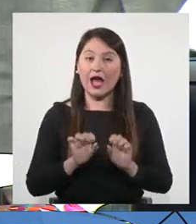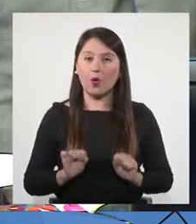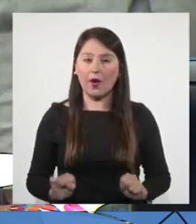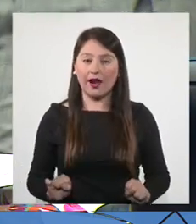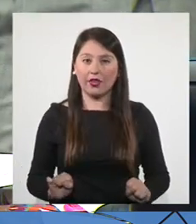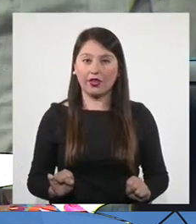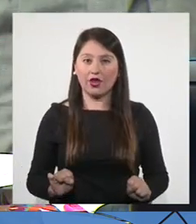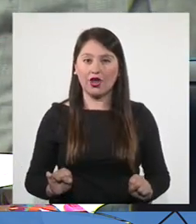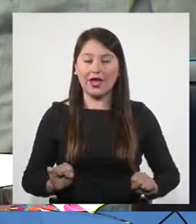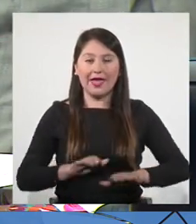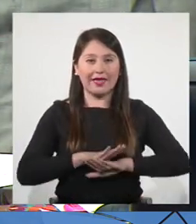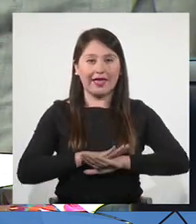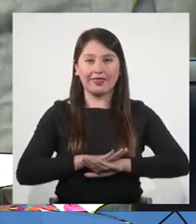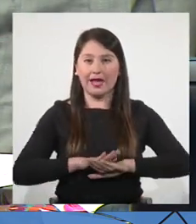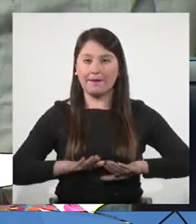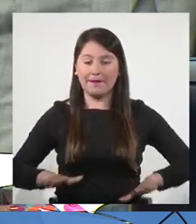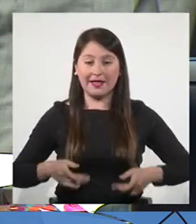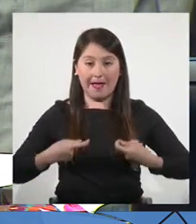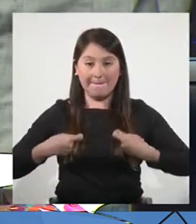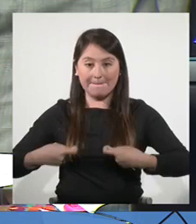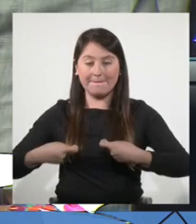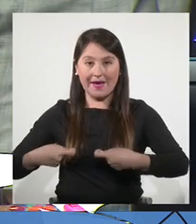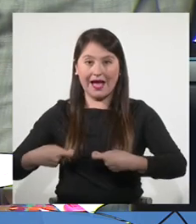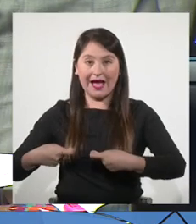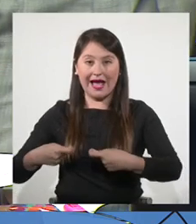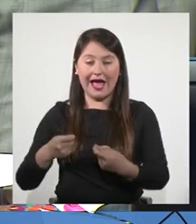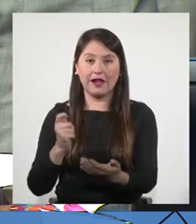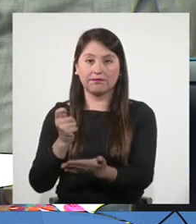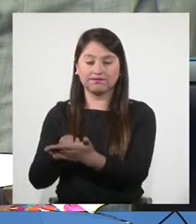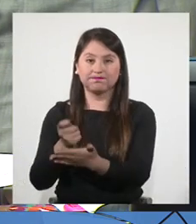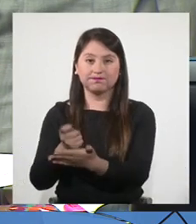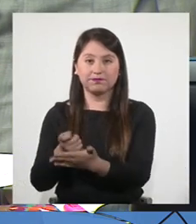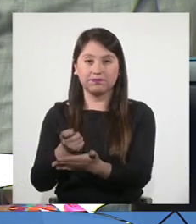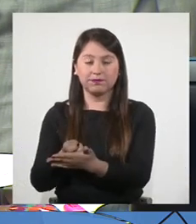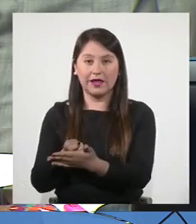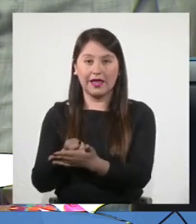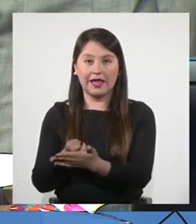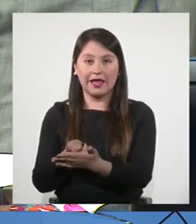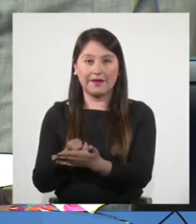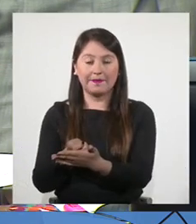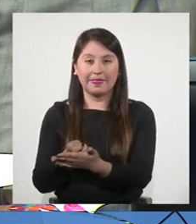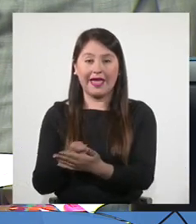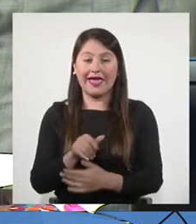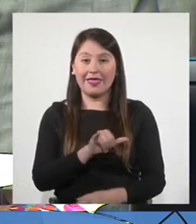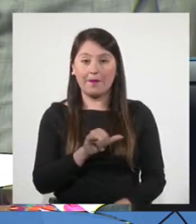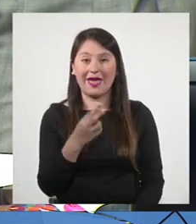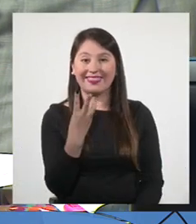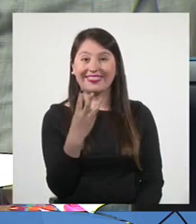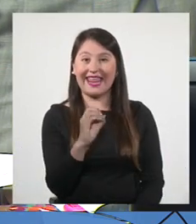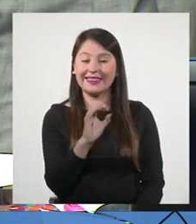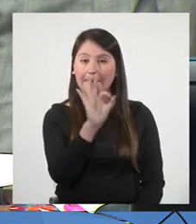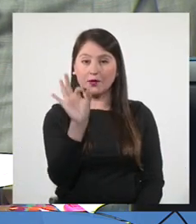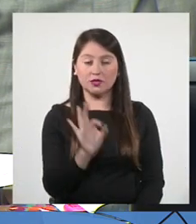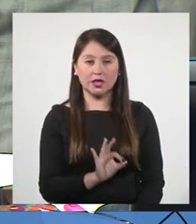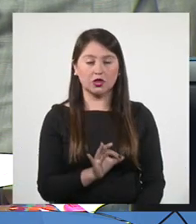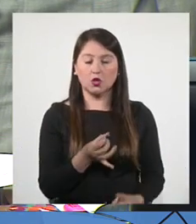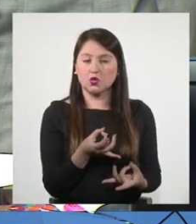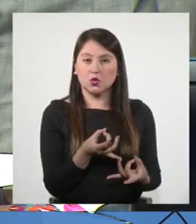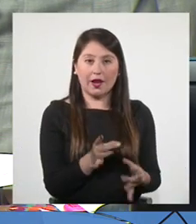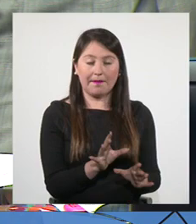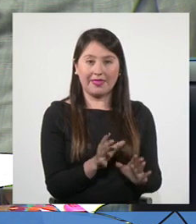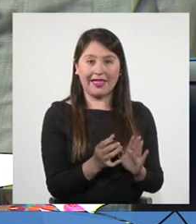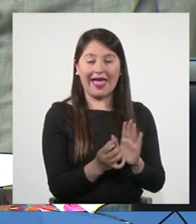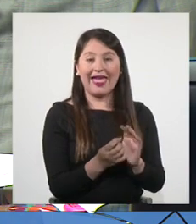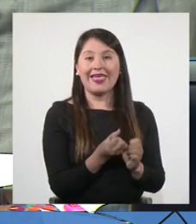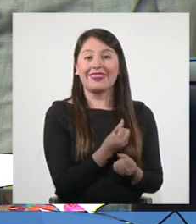que terminen de pagar los gastos de arrastre que ya están comprometidos y que de ahí en adelante solo el 30% de la letra